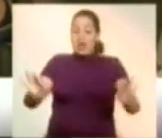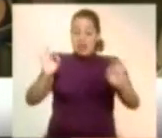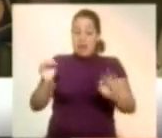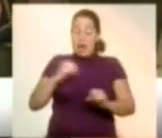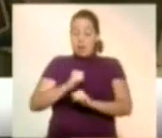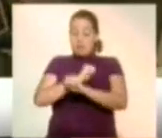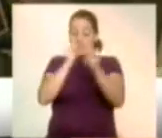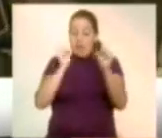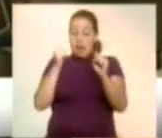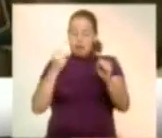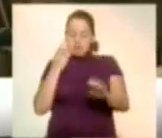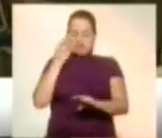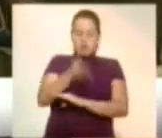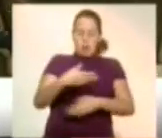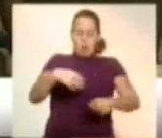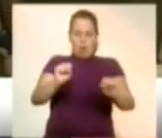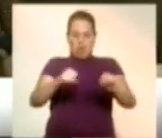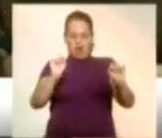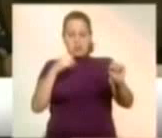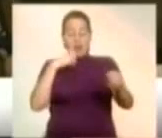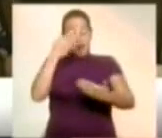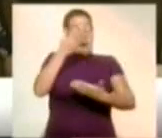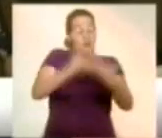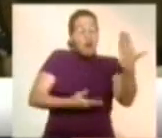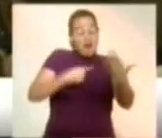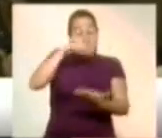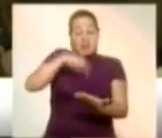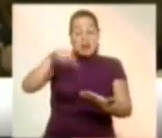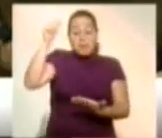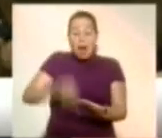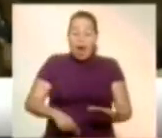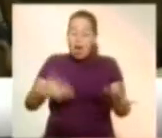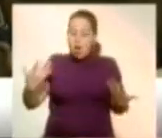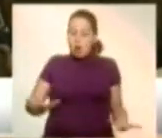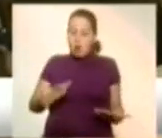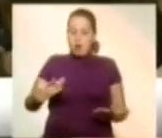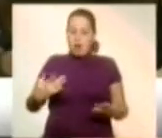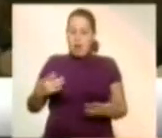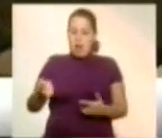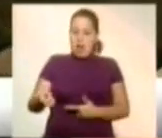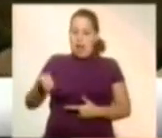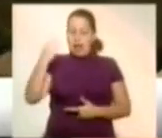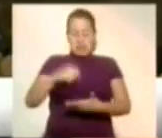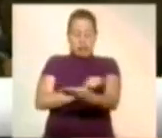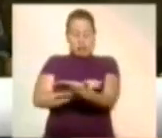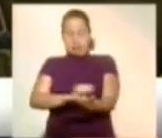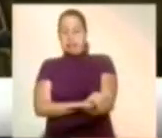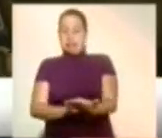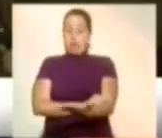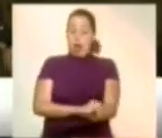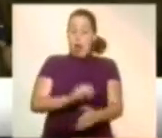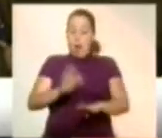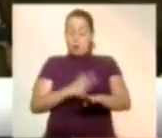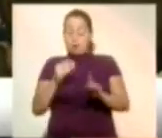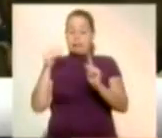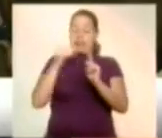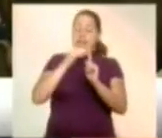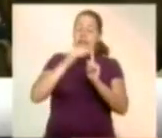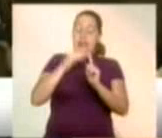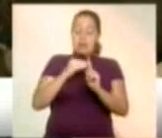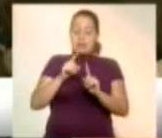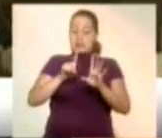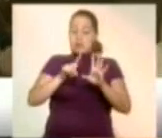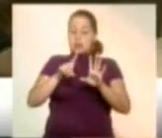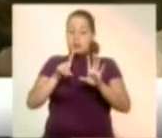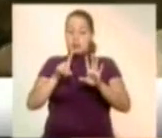un motorizado para que yo firmara la boleta. Yo ayer me subió la atención por el acoso que me tiene esta señora a